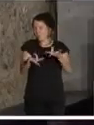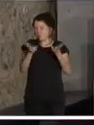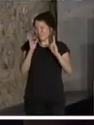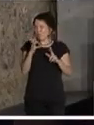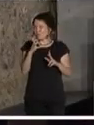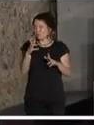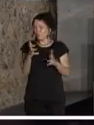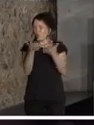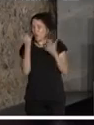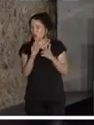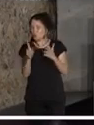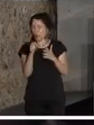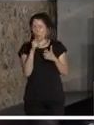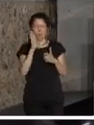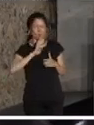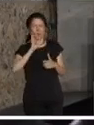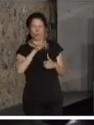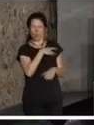y